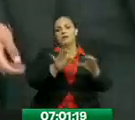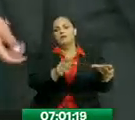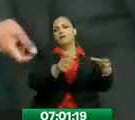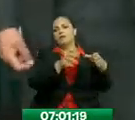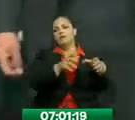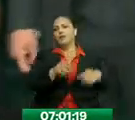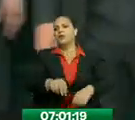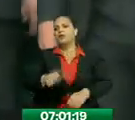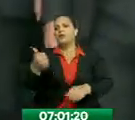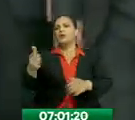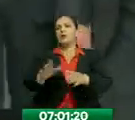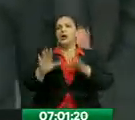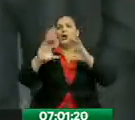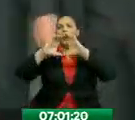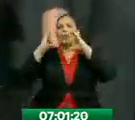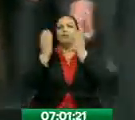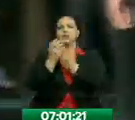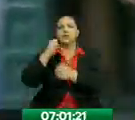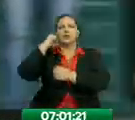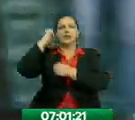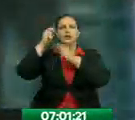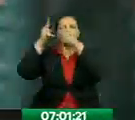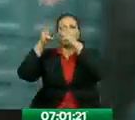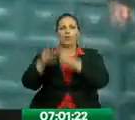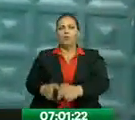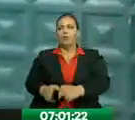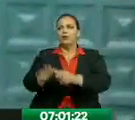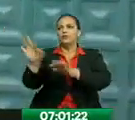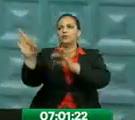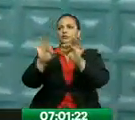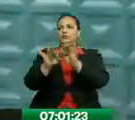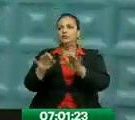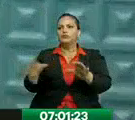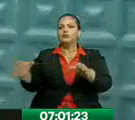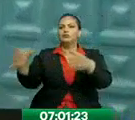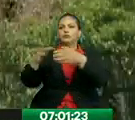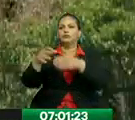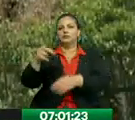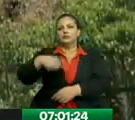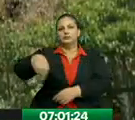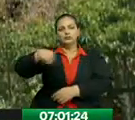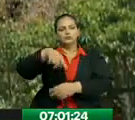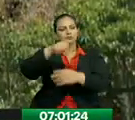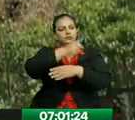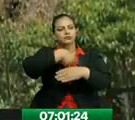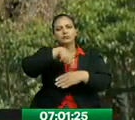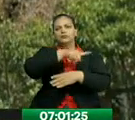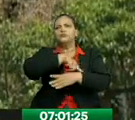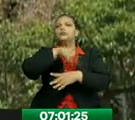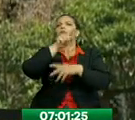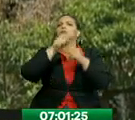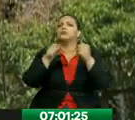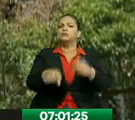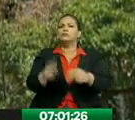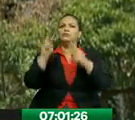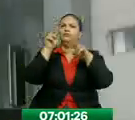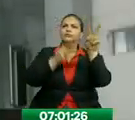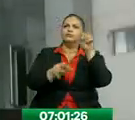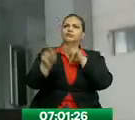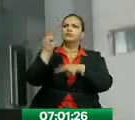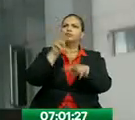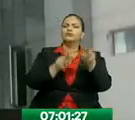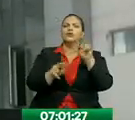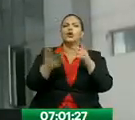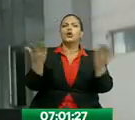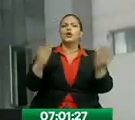CIDH, en compañía del Contralor Pablo Celi, realizaron una visita al edificio de la Contraloría General del Estado